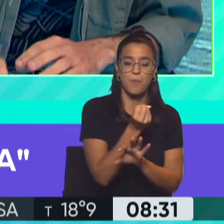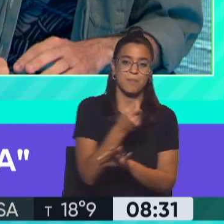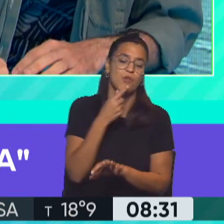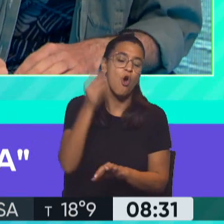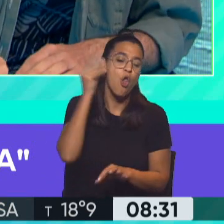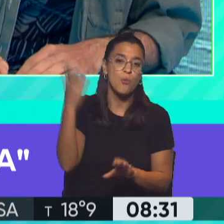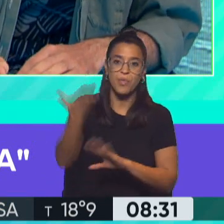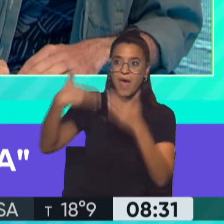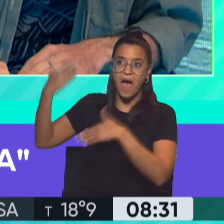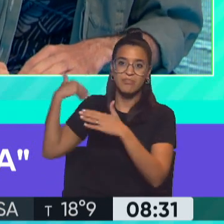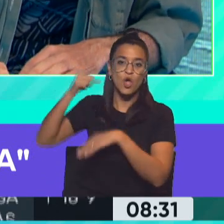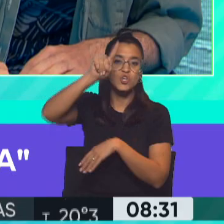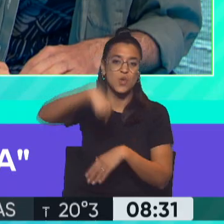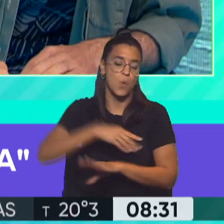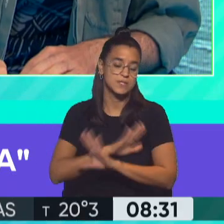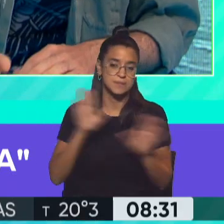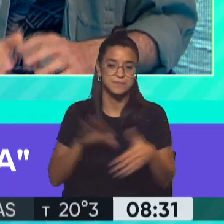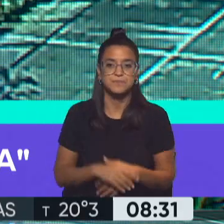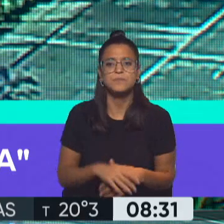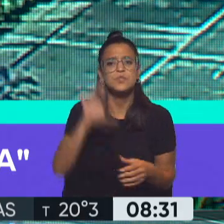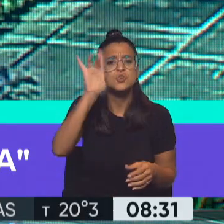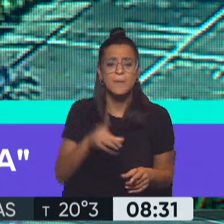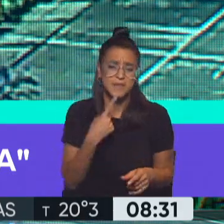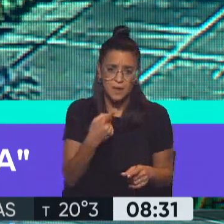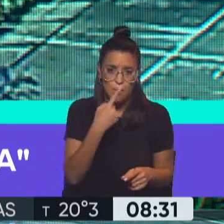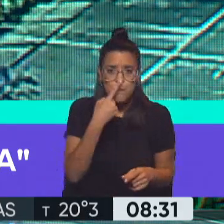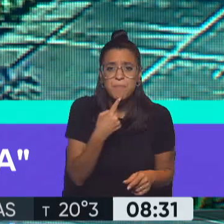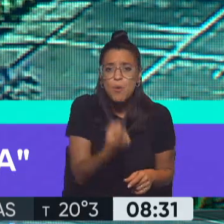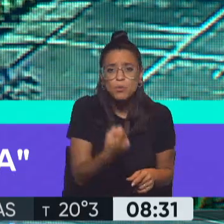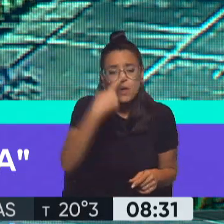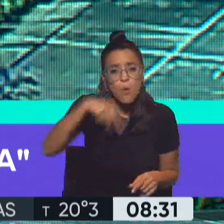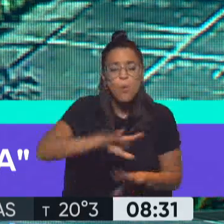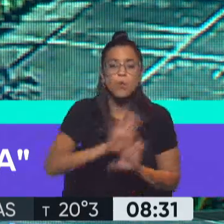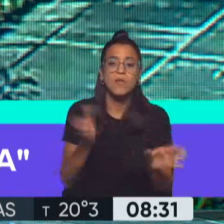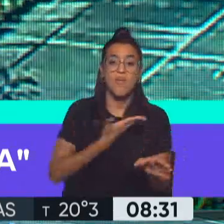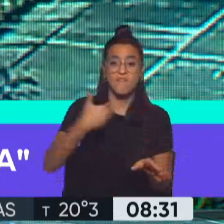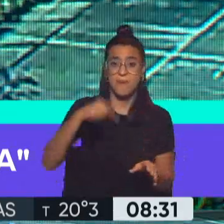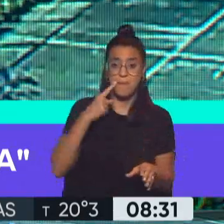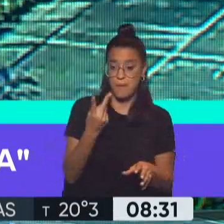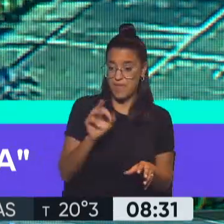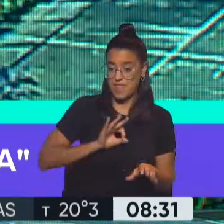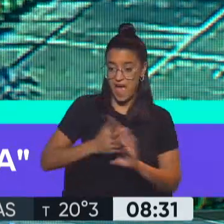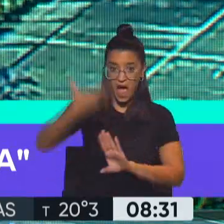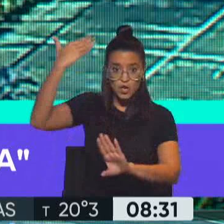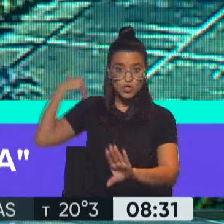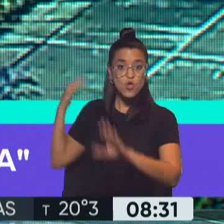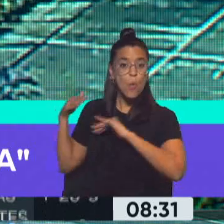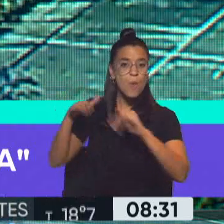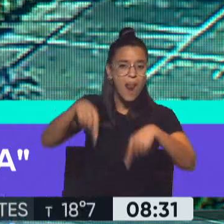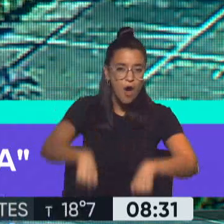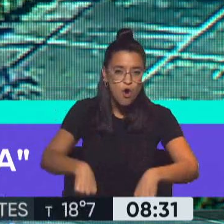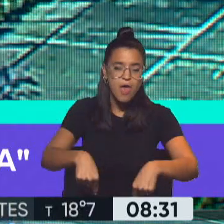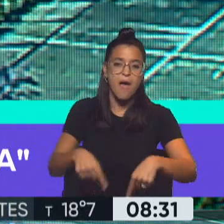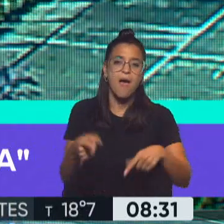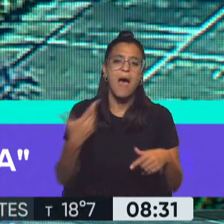nefasto y terrible de sus consecuencias. Julián, solamente muy concreto para ir cerrando. ¿El Fondo Monetario de hace 20 años es el mismo Fondo Monetario de hoy con